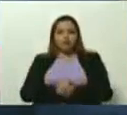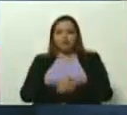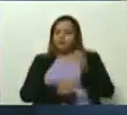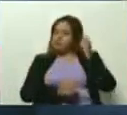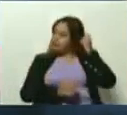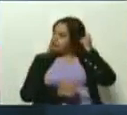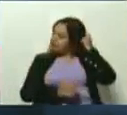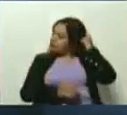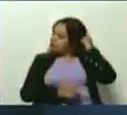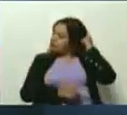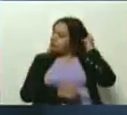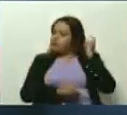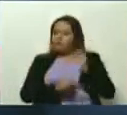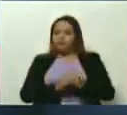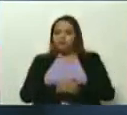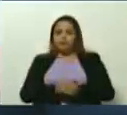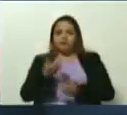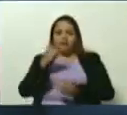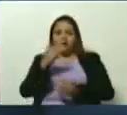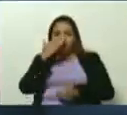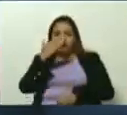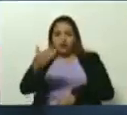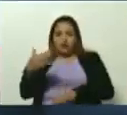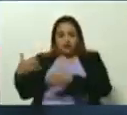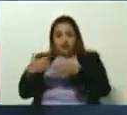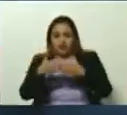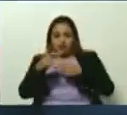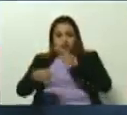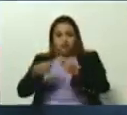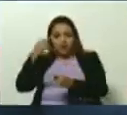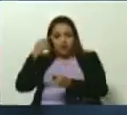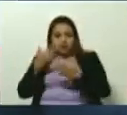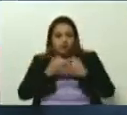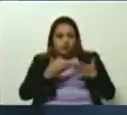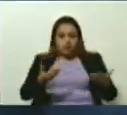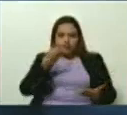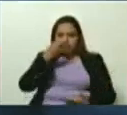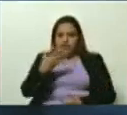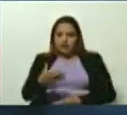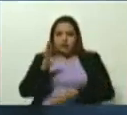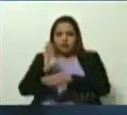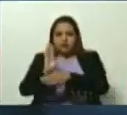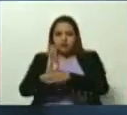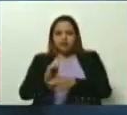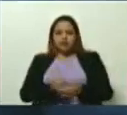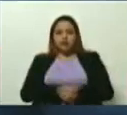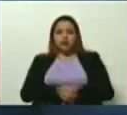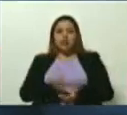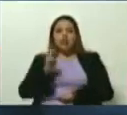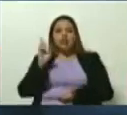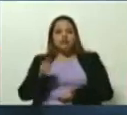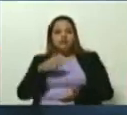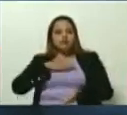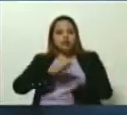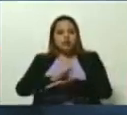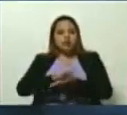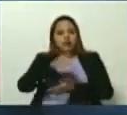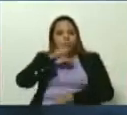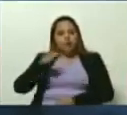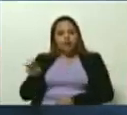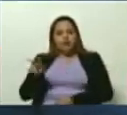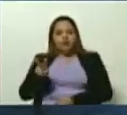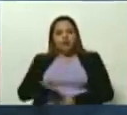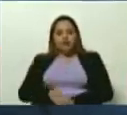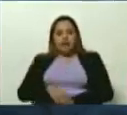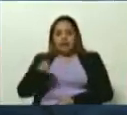ahí al frente de la batalla diaria, bueno, para brindar bienestar, protección y tranquilidad al pueblo venezolano.